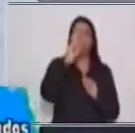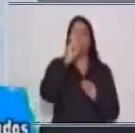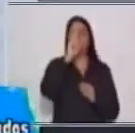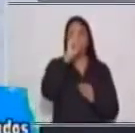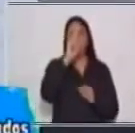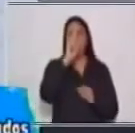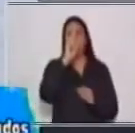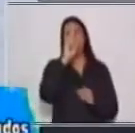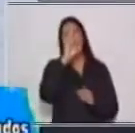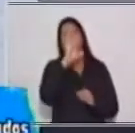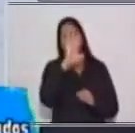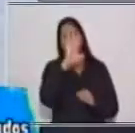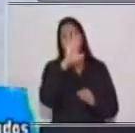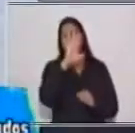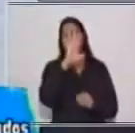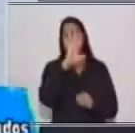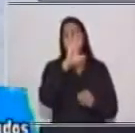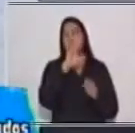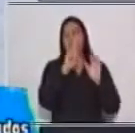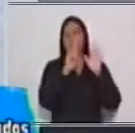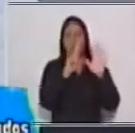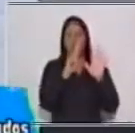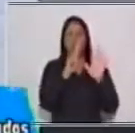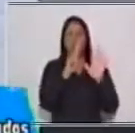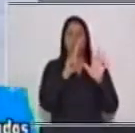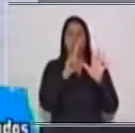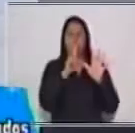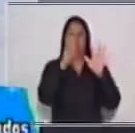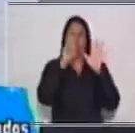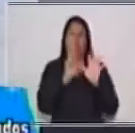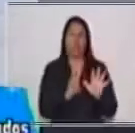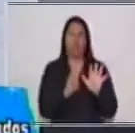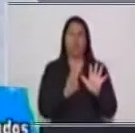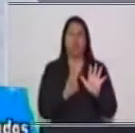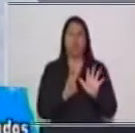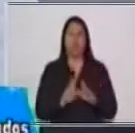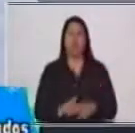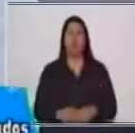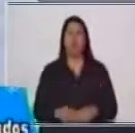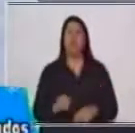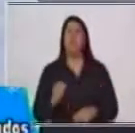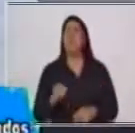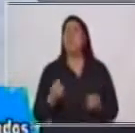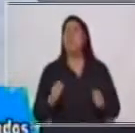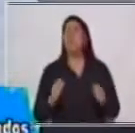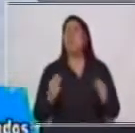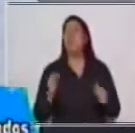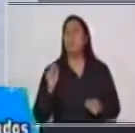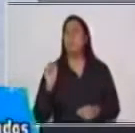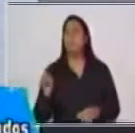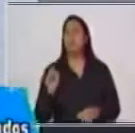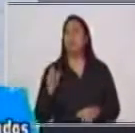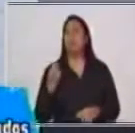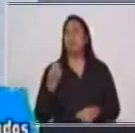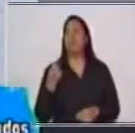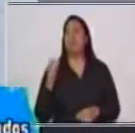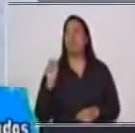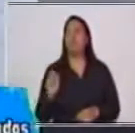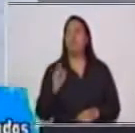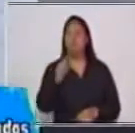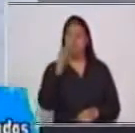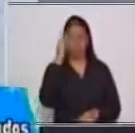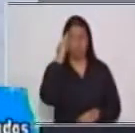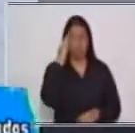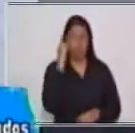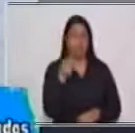más 5 son 6 y una que llevo son 7. ¿Qué se hace con el punto decimal? A ver,